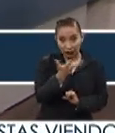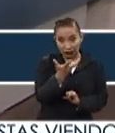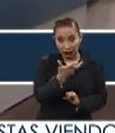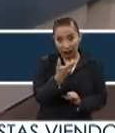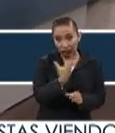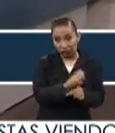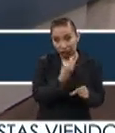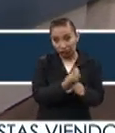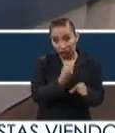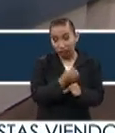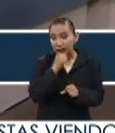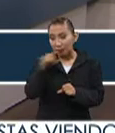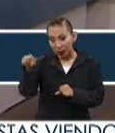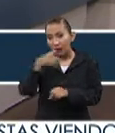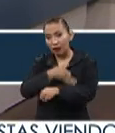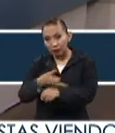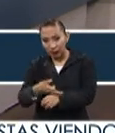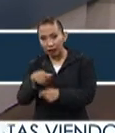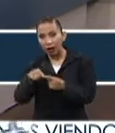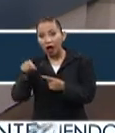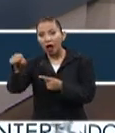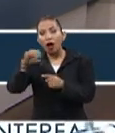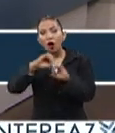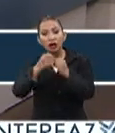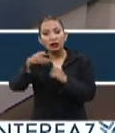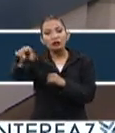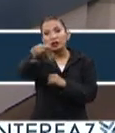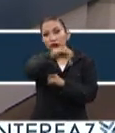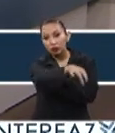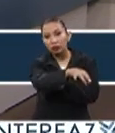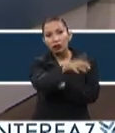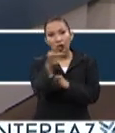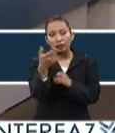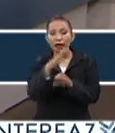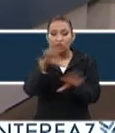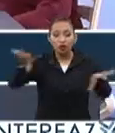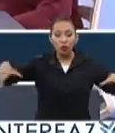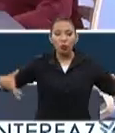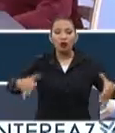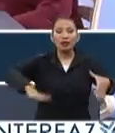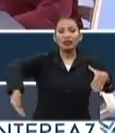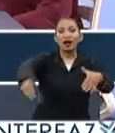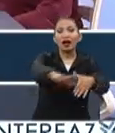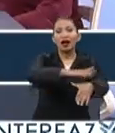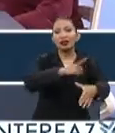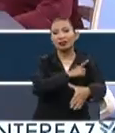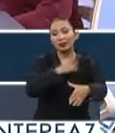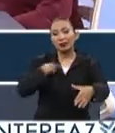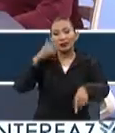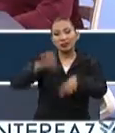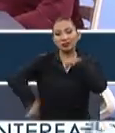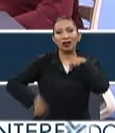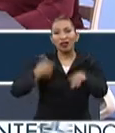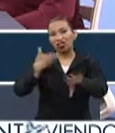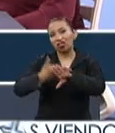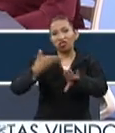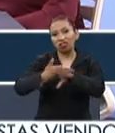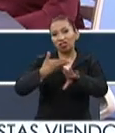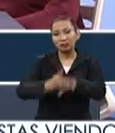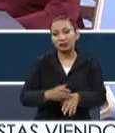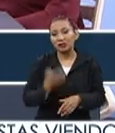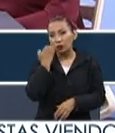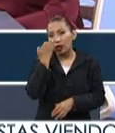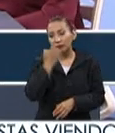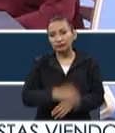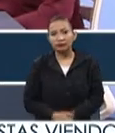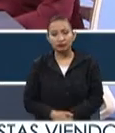elaborar esto, sino también las familias, organismos. Es una comunidad la que debe de enfrentar el acoso escolar.